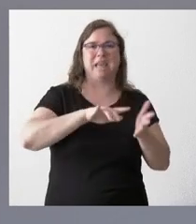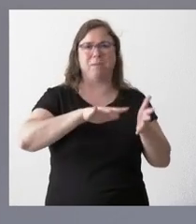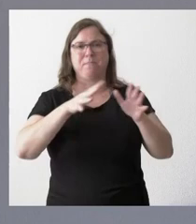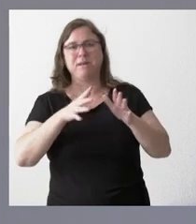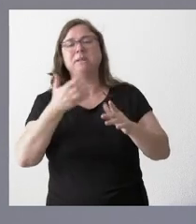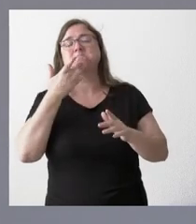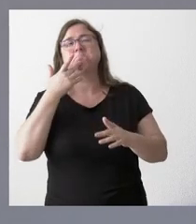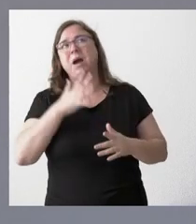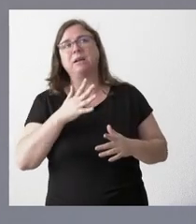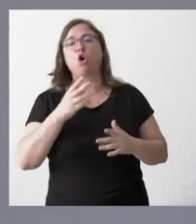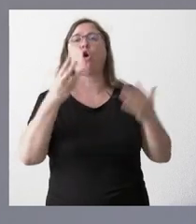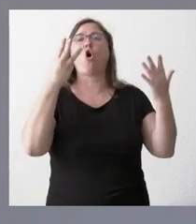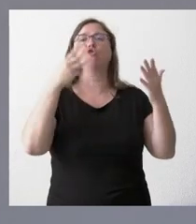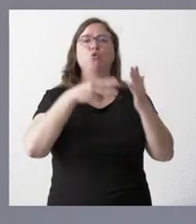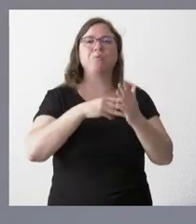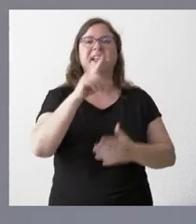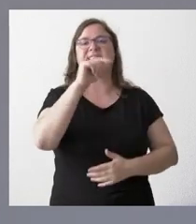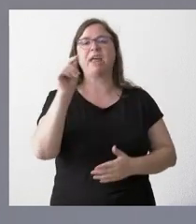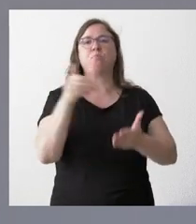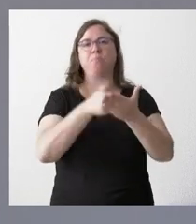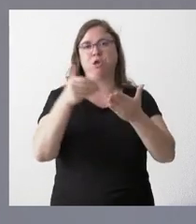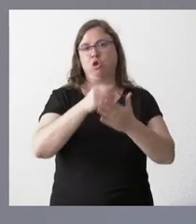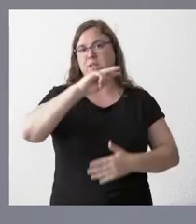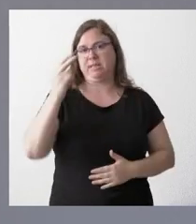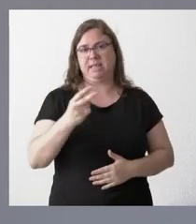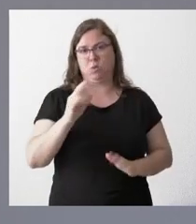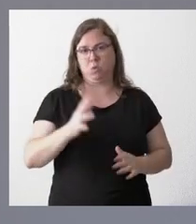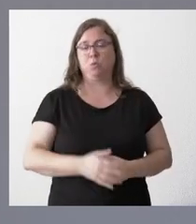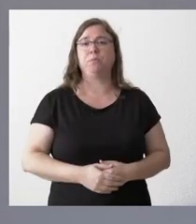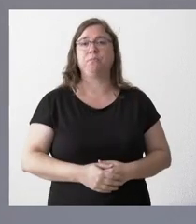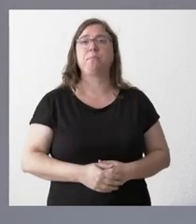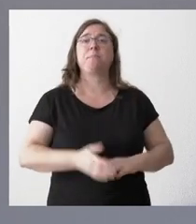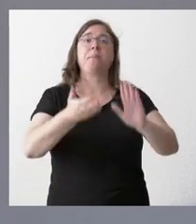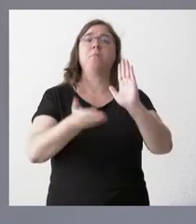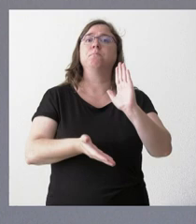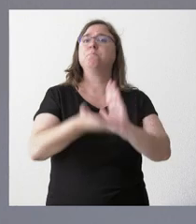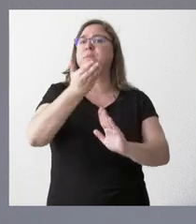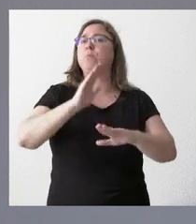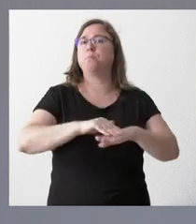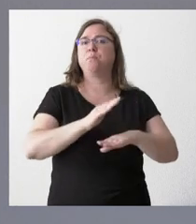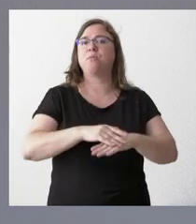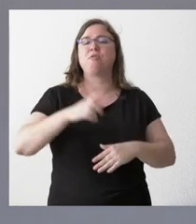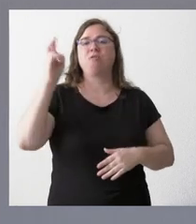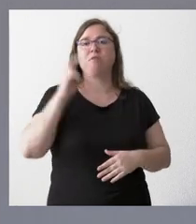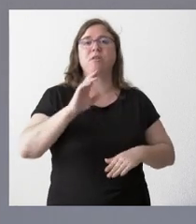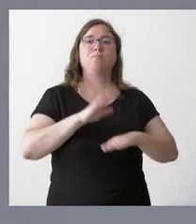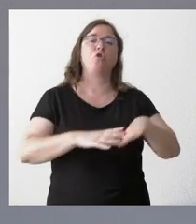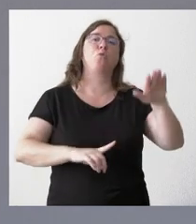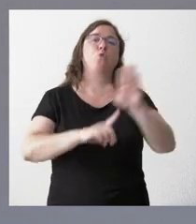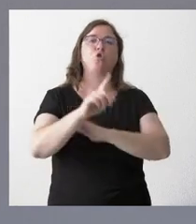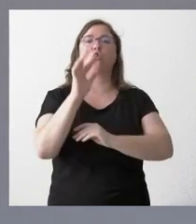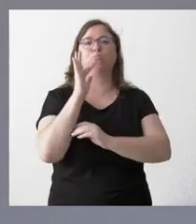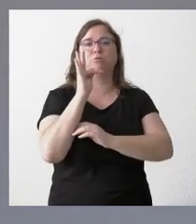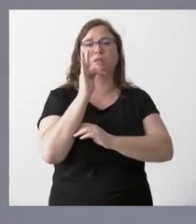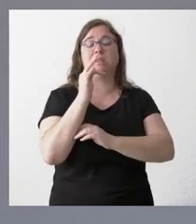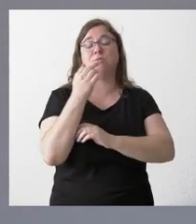los 8.100 millones de euros. El incremento se deriva fundamentalmente de la evolución positiva que está teniendo la